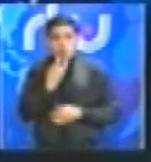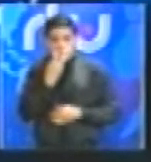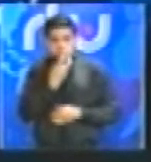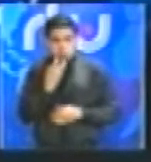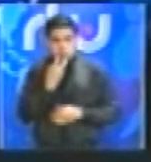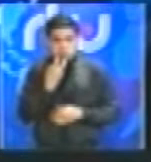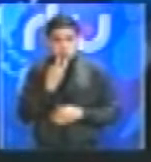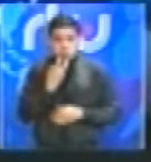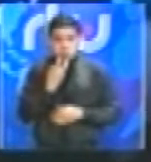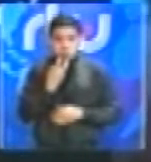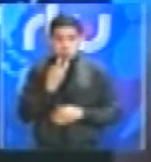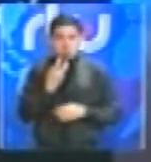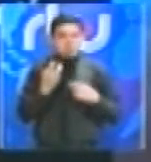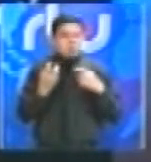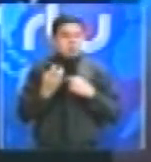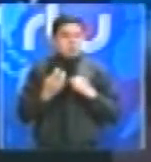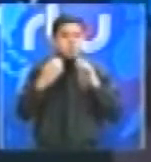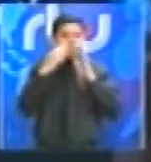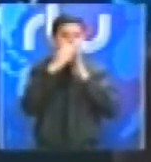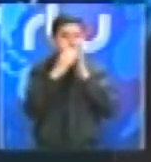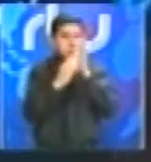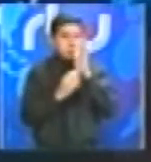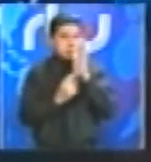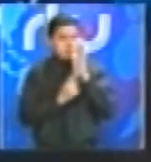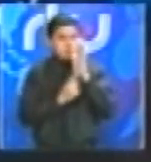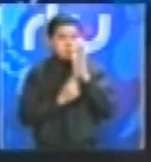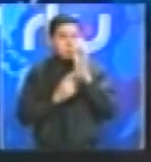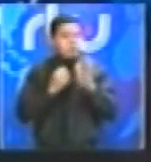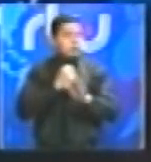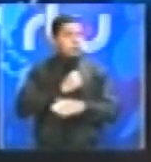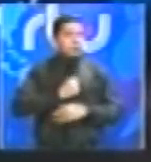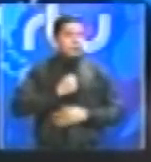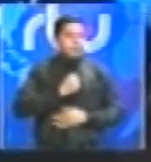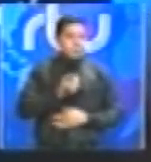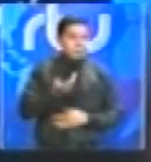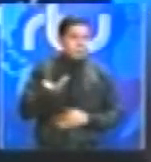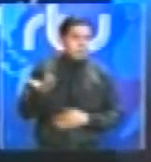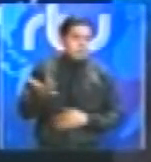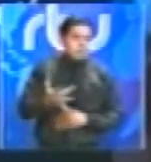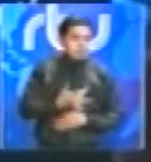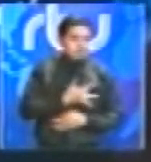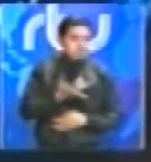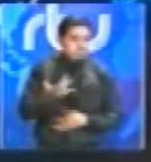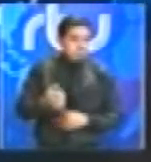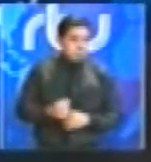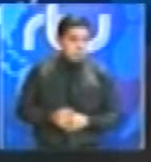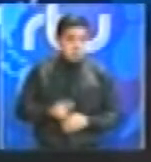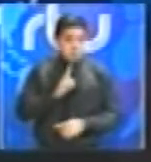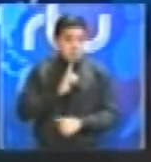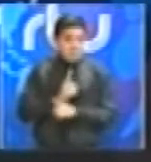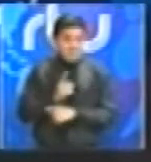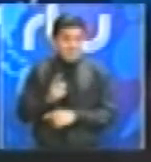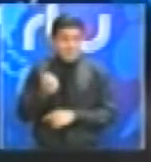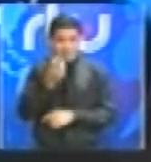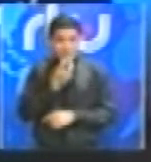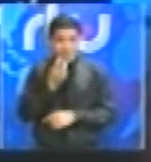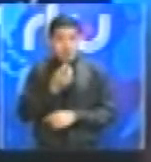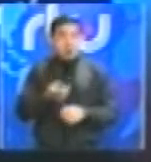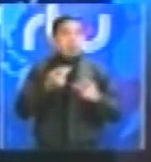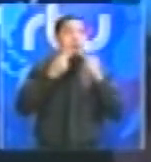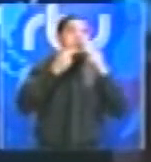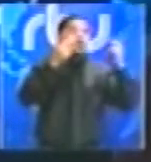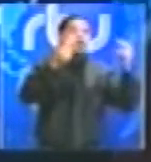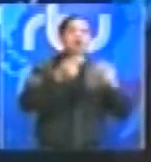la que me refiero en párrafos anteriores es penosa y reprochable, pues simplemente no es verdad lo que señala el periodista,